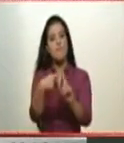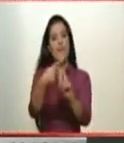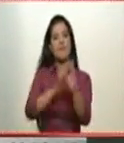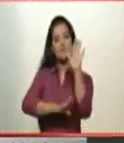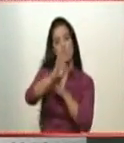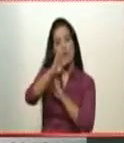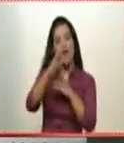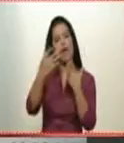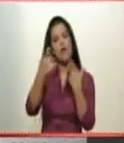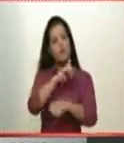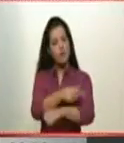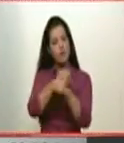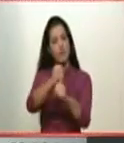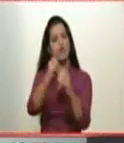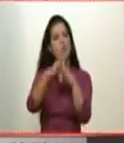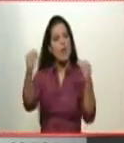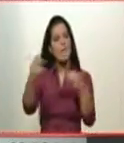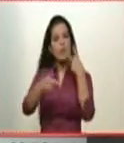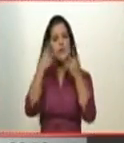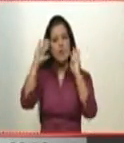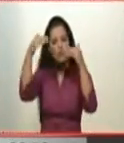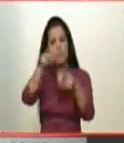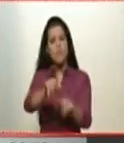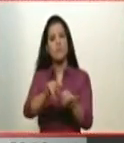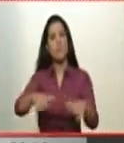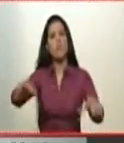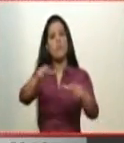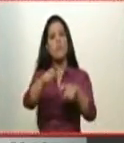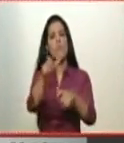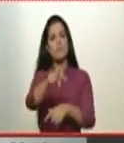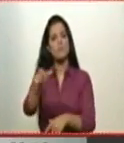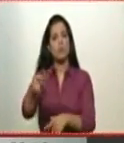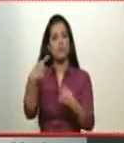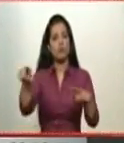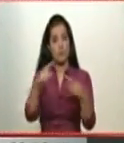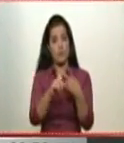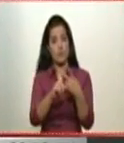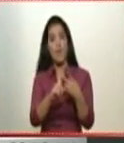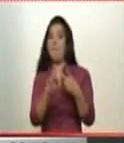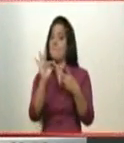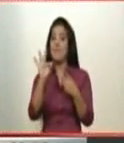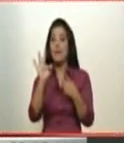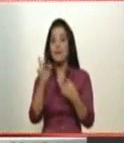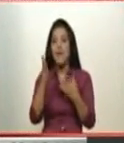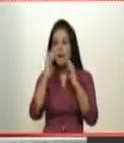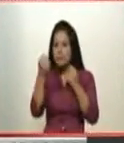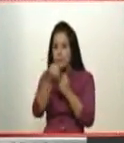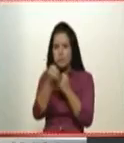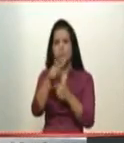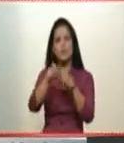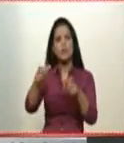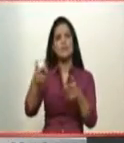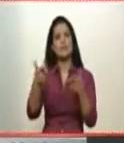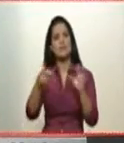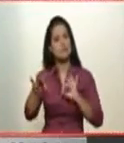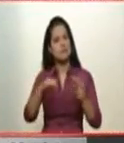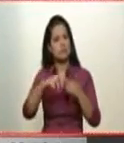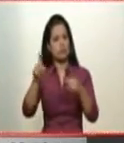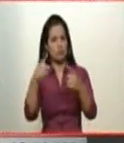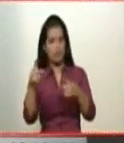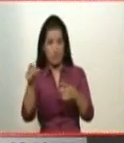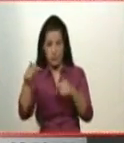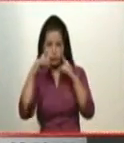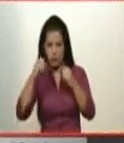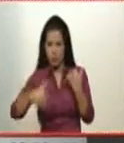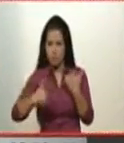fortalecer una política de atención a nuestros músicos, sino en general, bueno, recuperar o propiciar el mejor uso